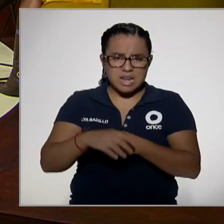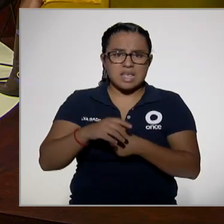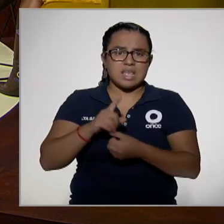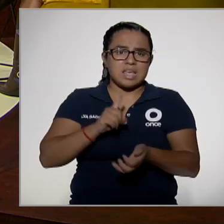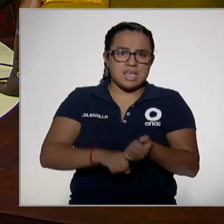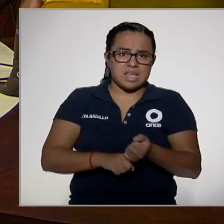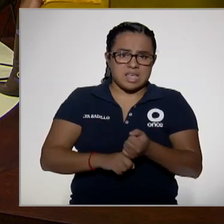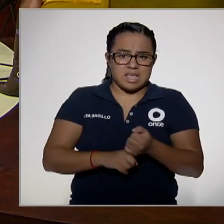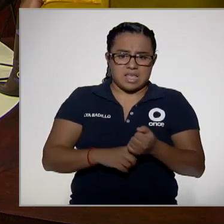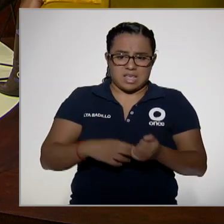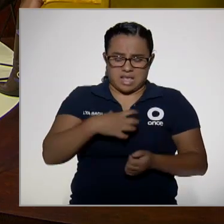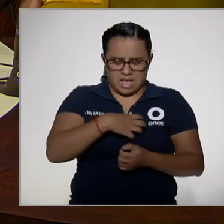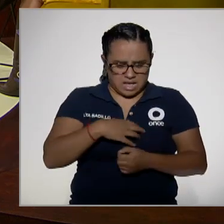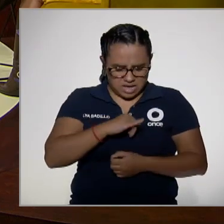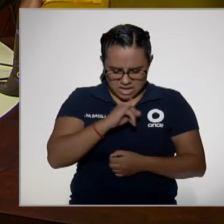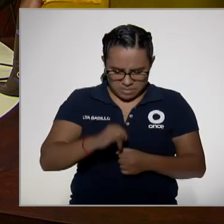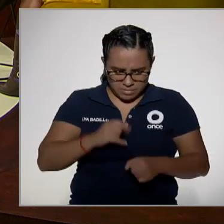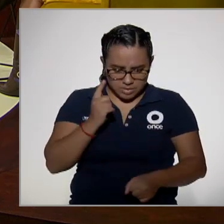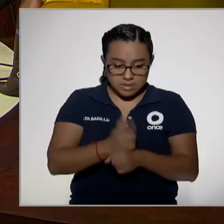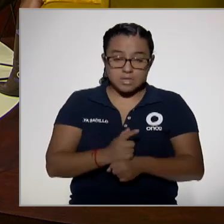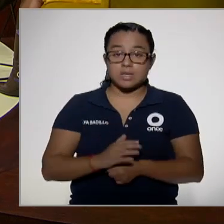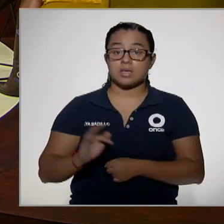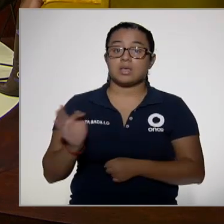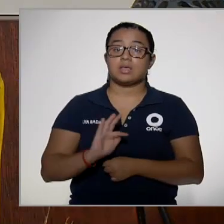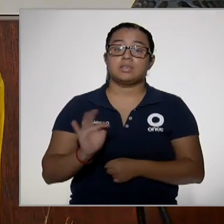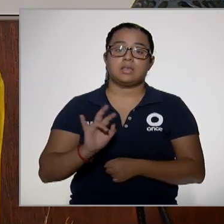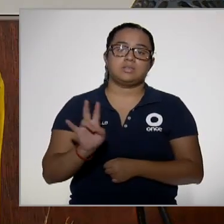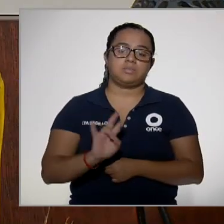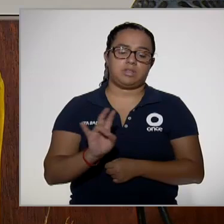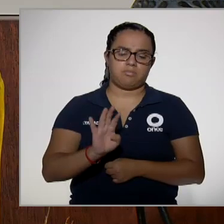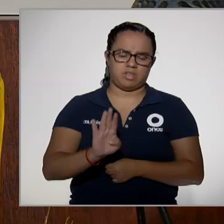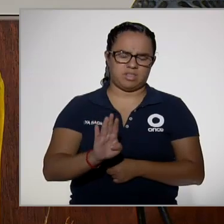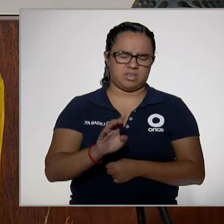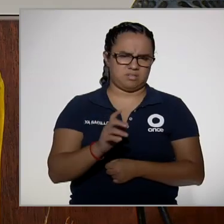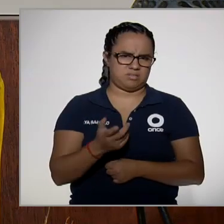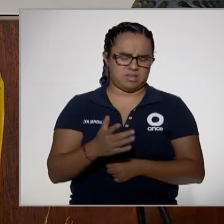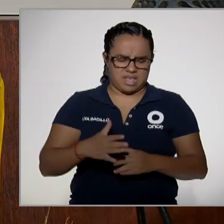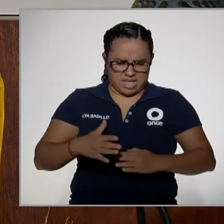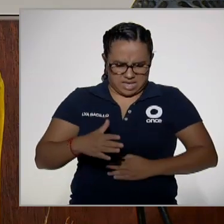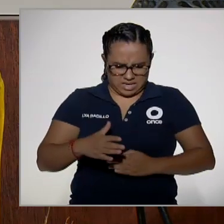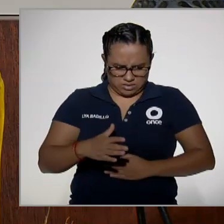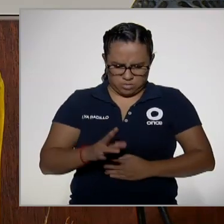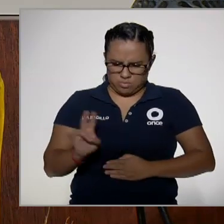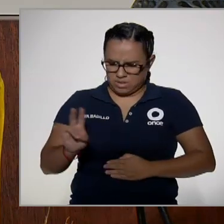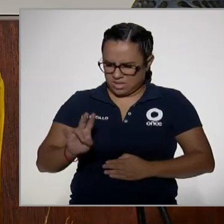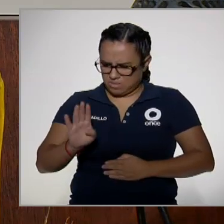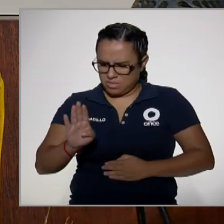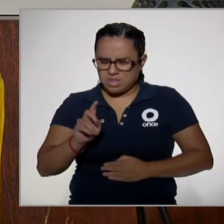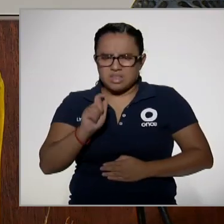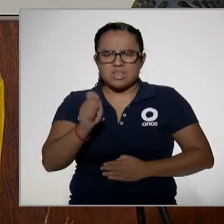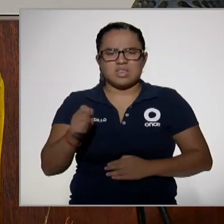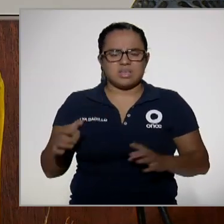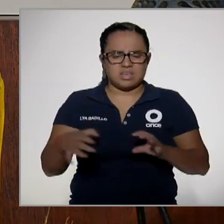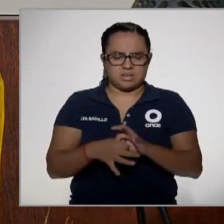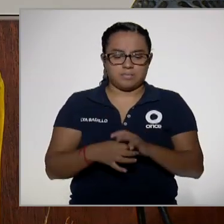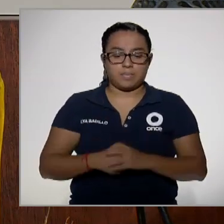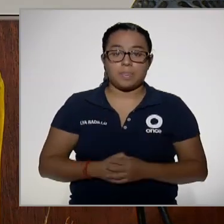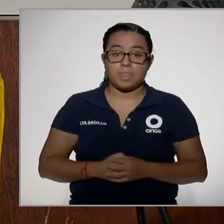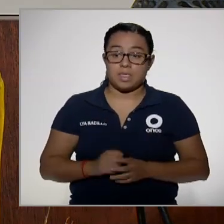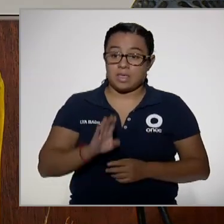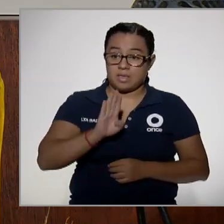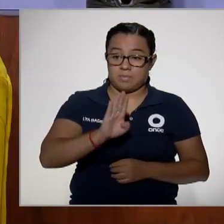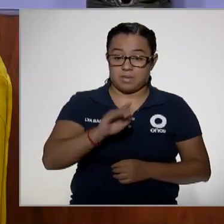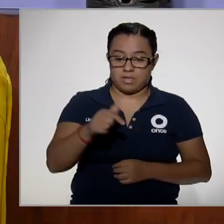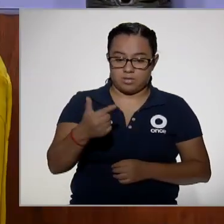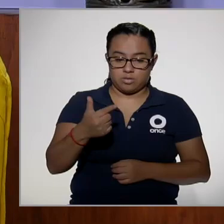oculta en la materia fecal me dijeron que tiene que ver con la vitamina b qué tiene que ver el estómago con la vitamina b la vitamina b12